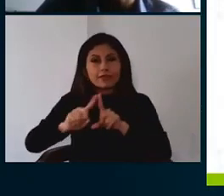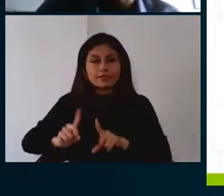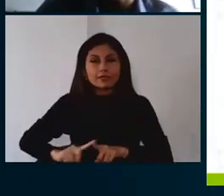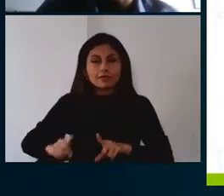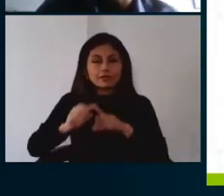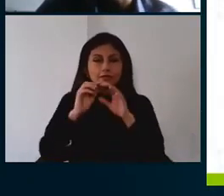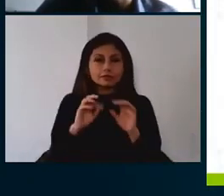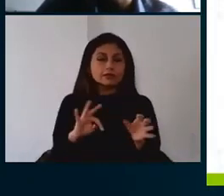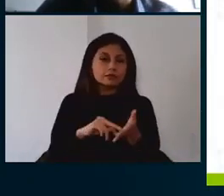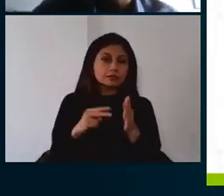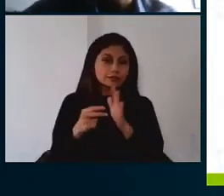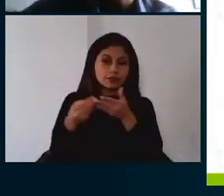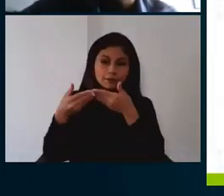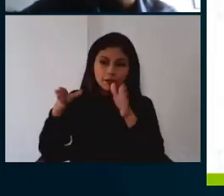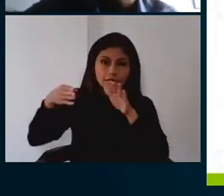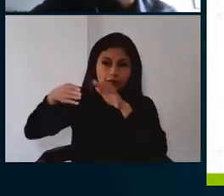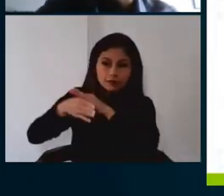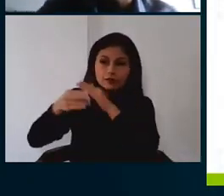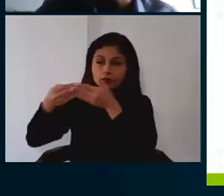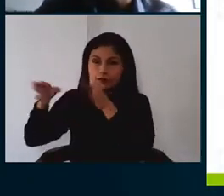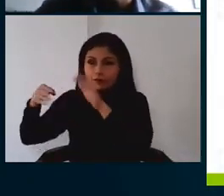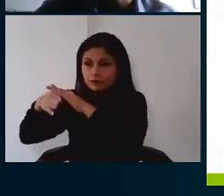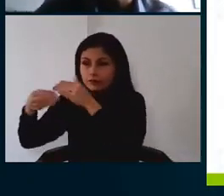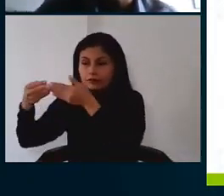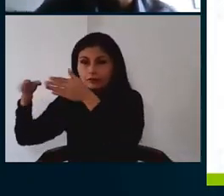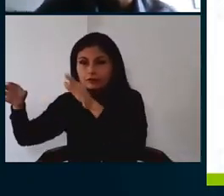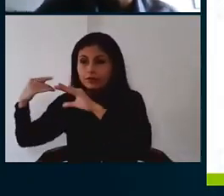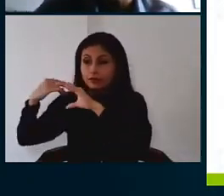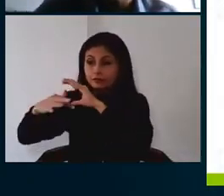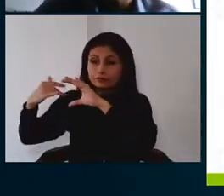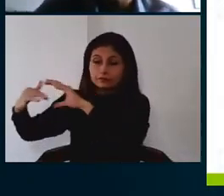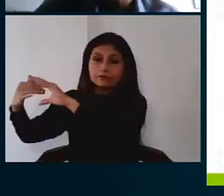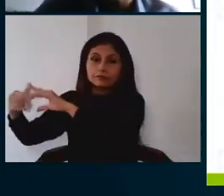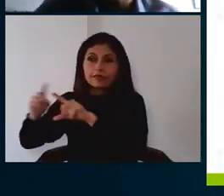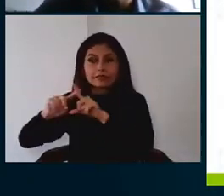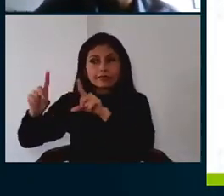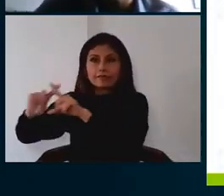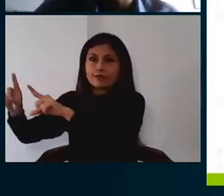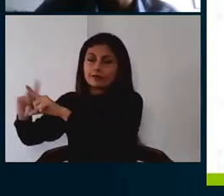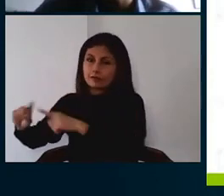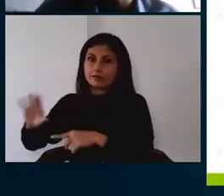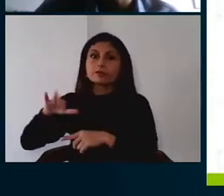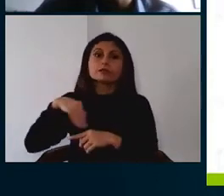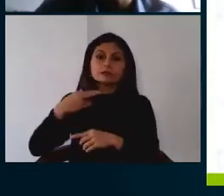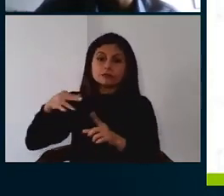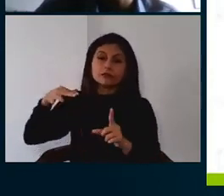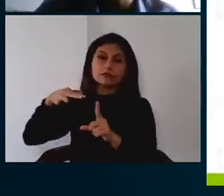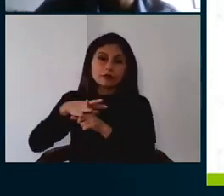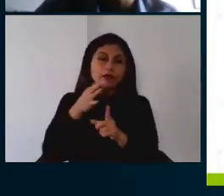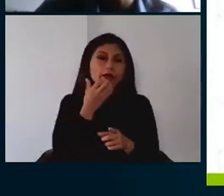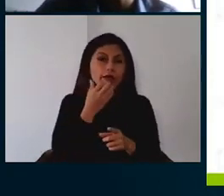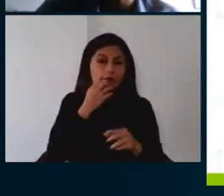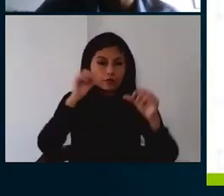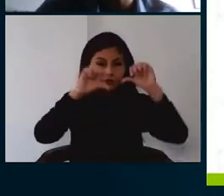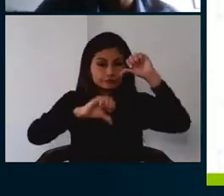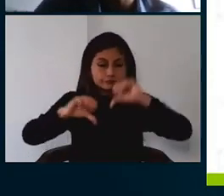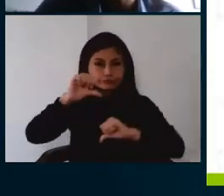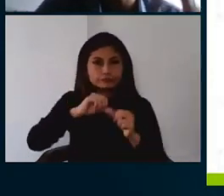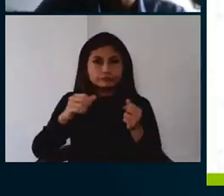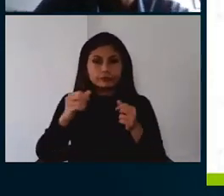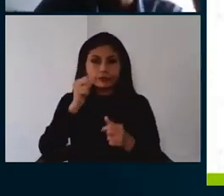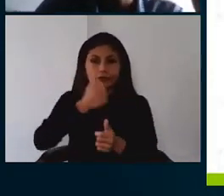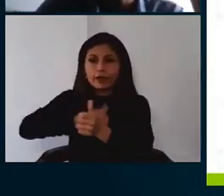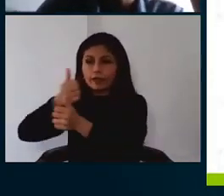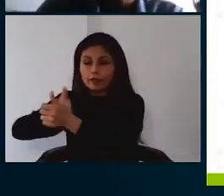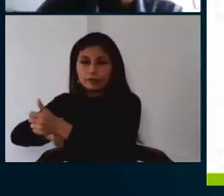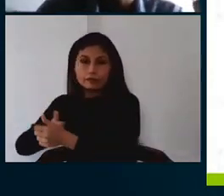que puede llevar a que tiene consecuencias operativas en la vida real, como por ejemplo dosificación de químicos personalizados por canal, cuando